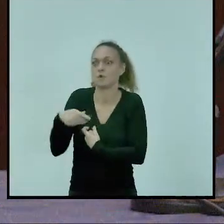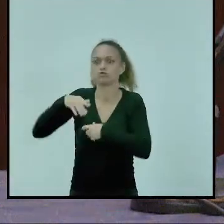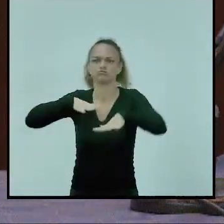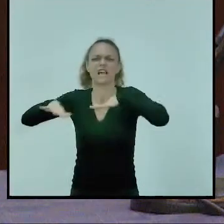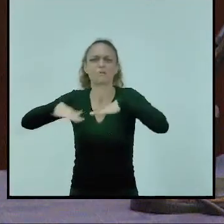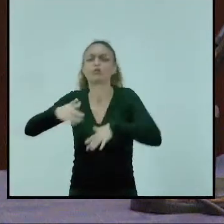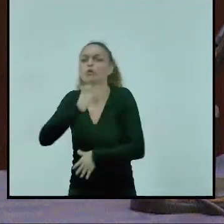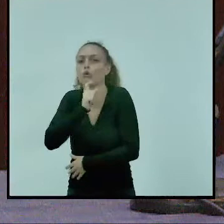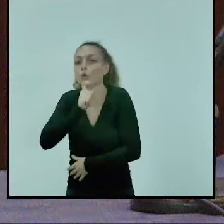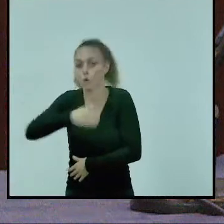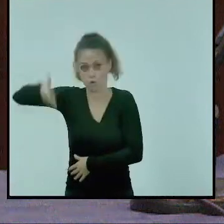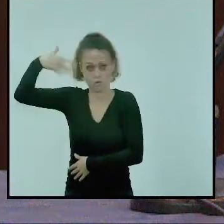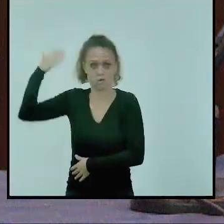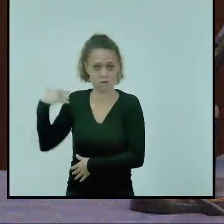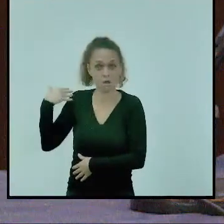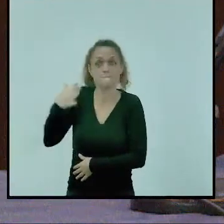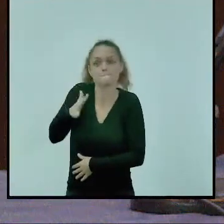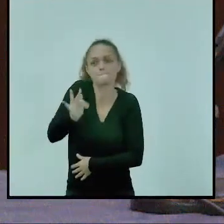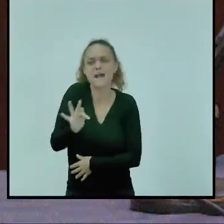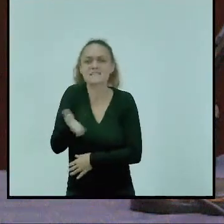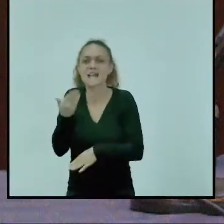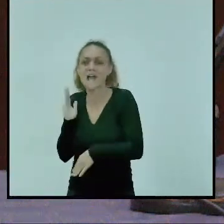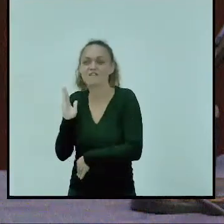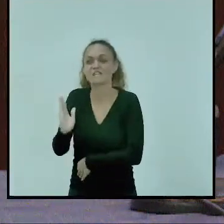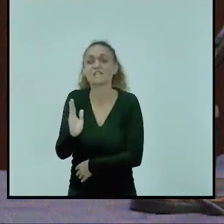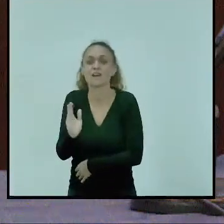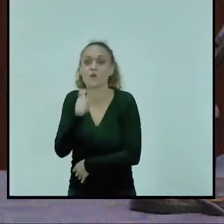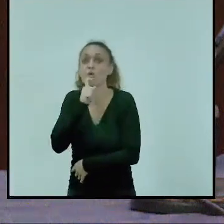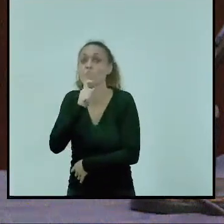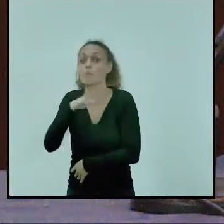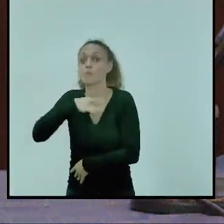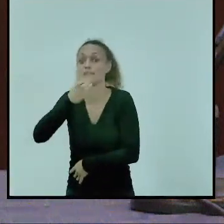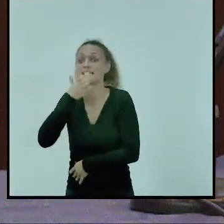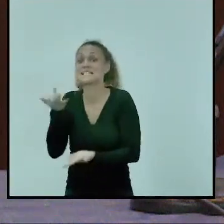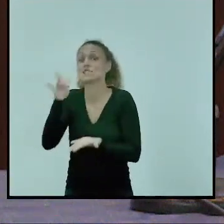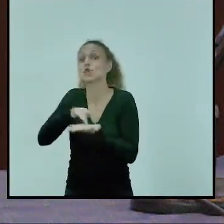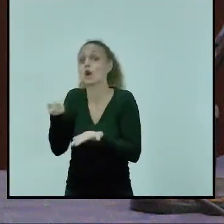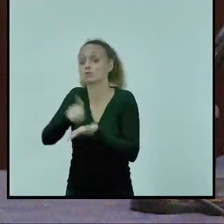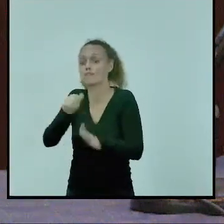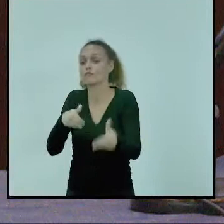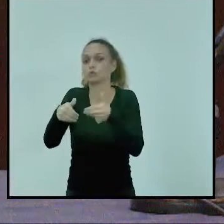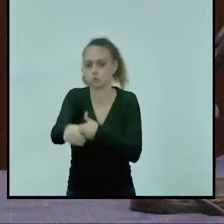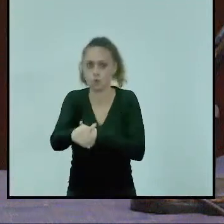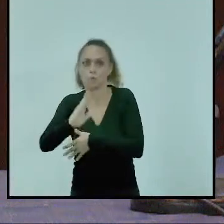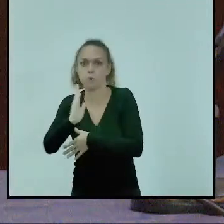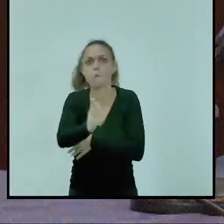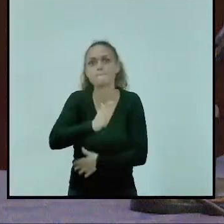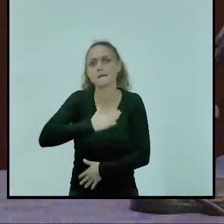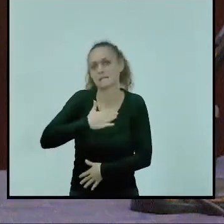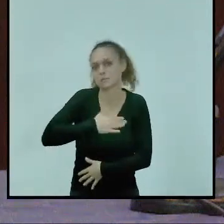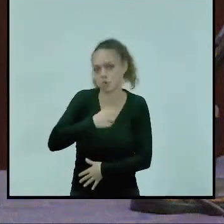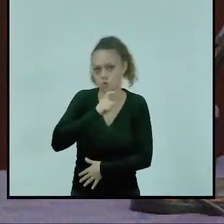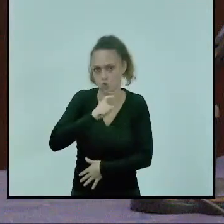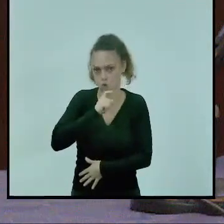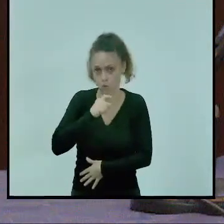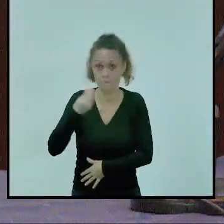terremotos y sobre todo cómo podían afectar, si volvían a producirse, a lo que era el patrimonio. Básicamente la arqueosismología